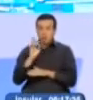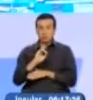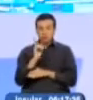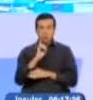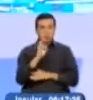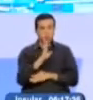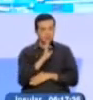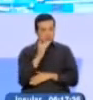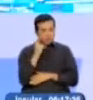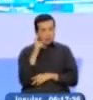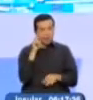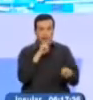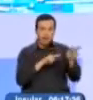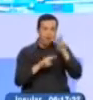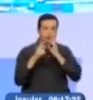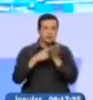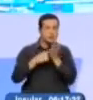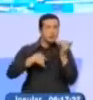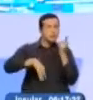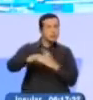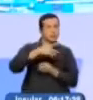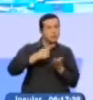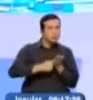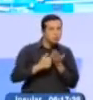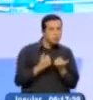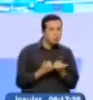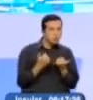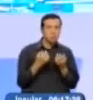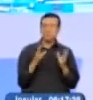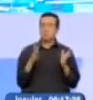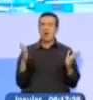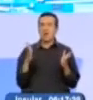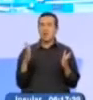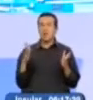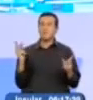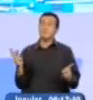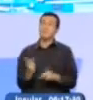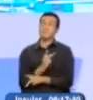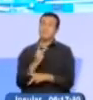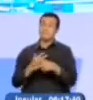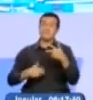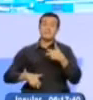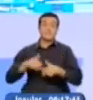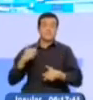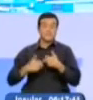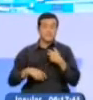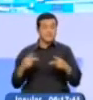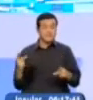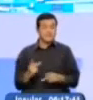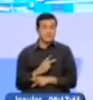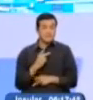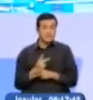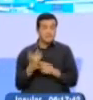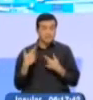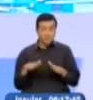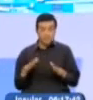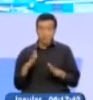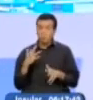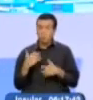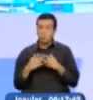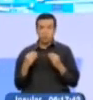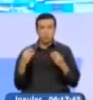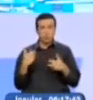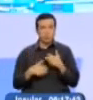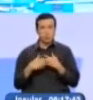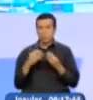una herramienta de análisis de la situación. Y eso es un gravísimo problema, y eso es lo que ha ocasionado